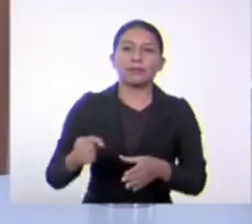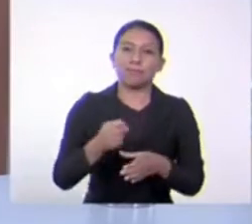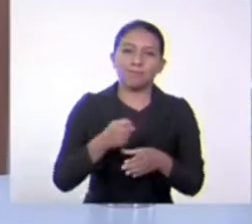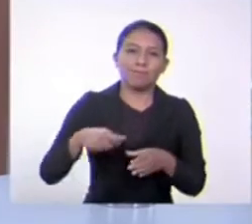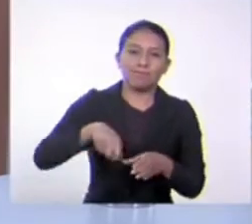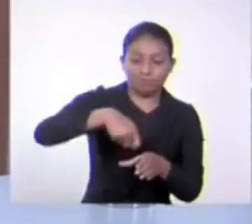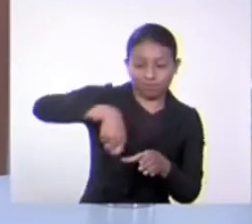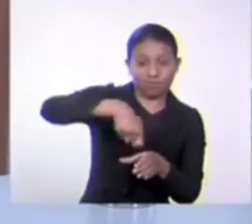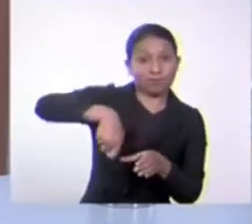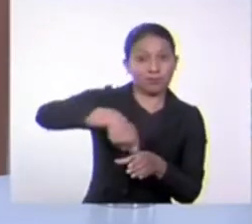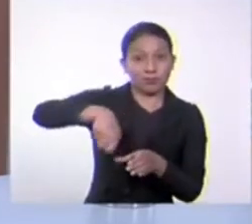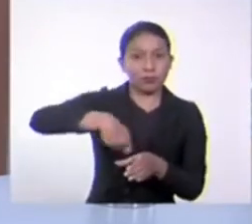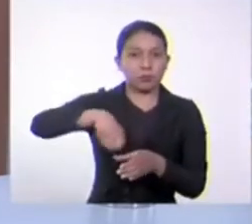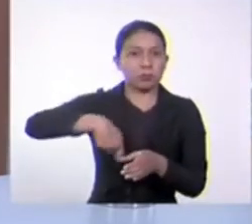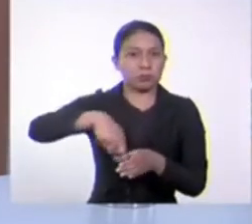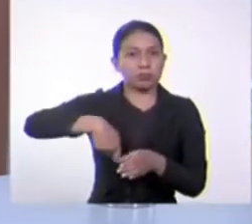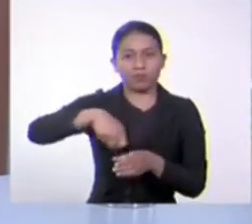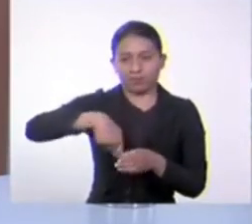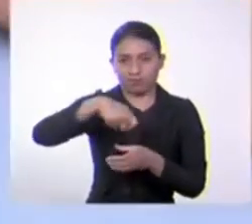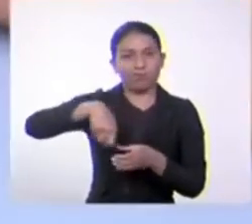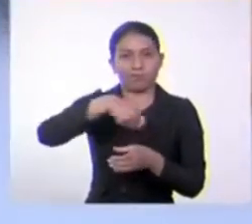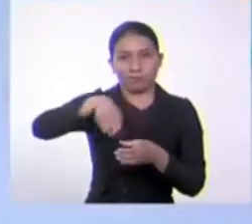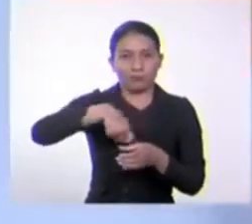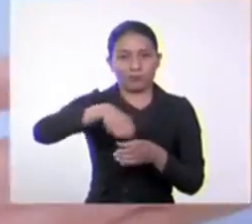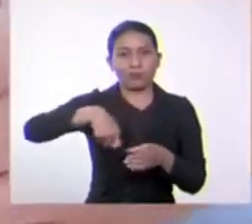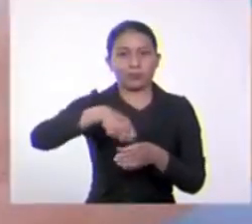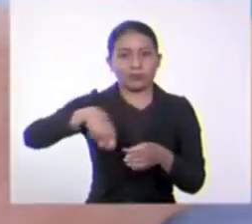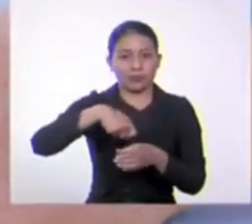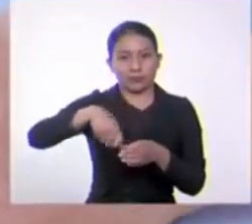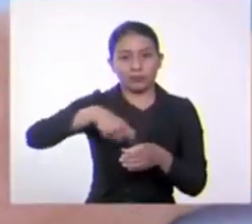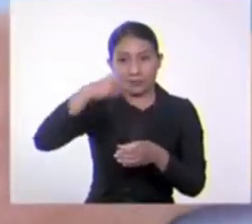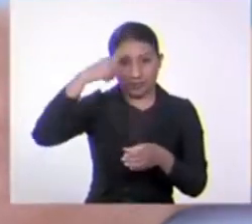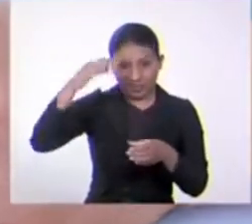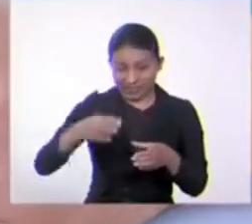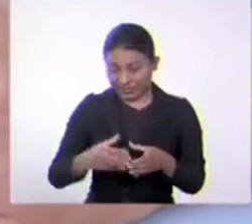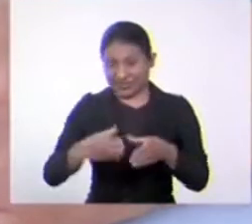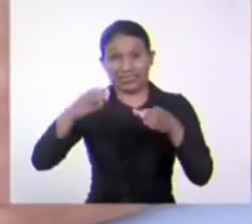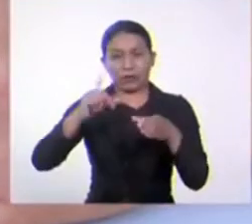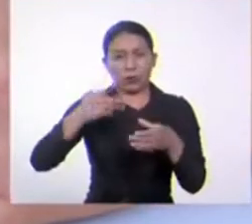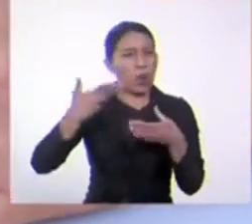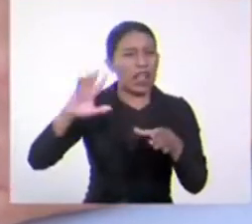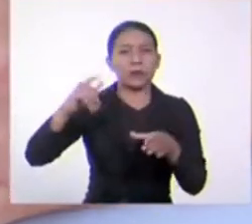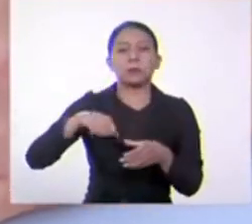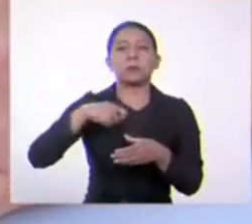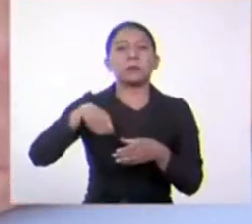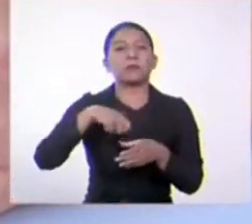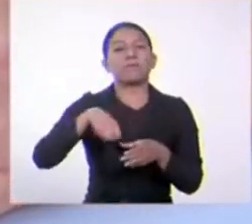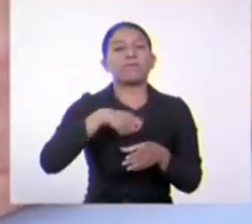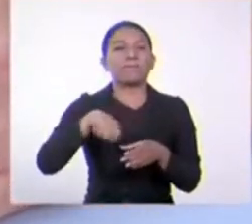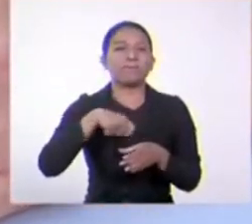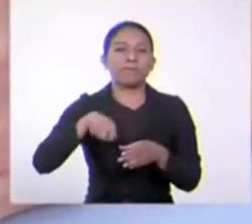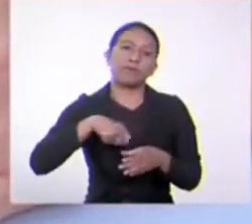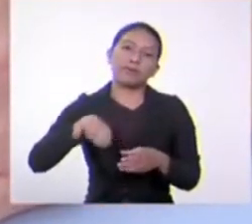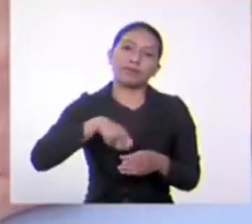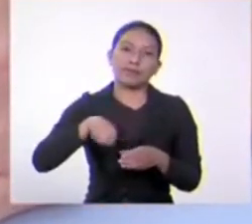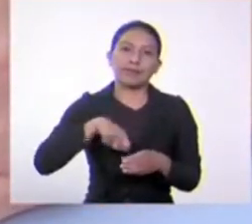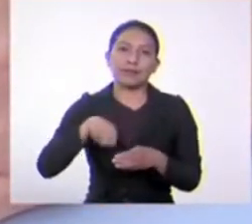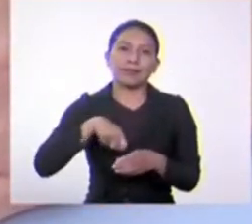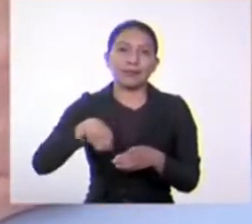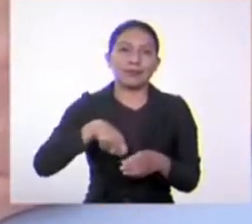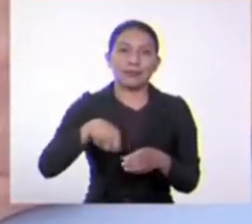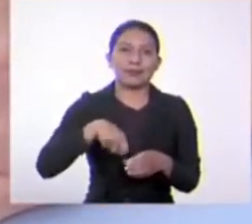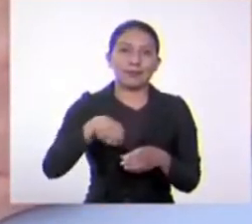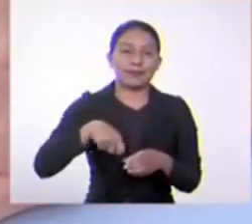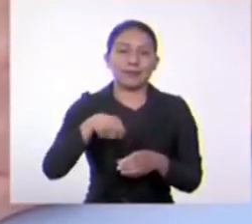remover. Puedes usar cualquier recipiente, no es necesario que sea un vaso de precipitado, y solo debes asegurarte